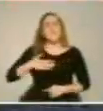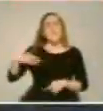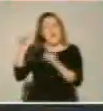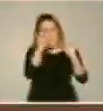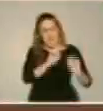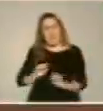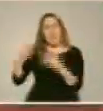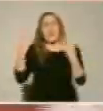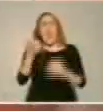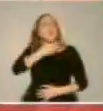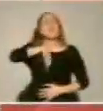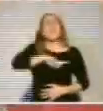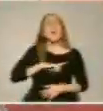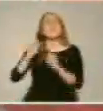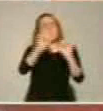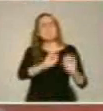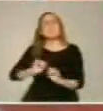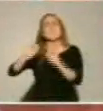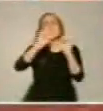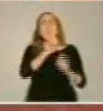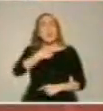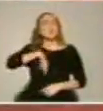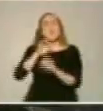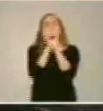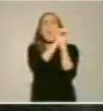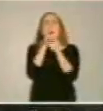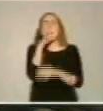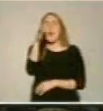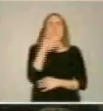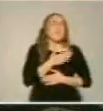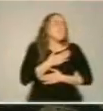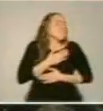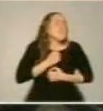lo nuestro. Esa murga es así, por eso es que la quiero.